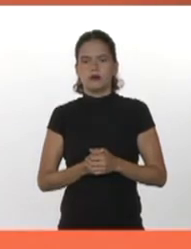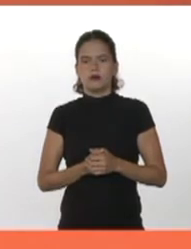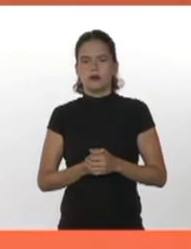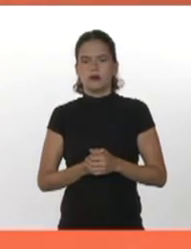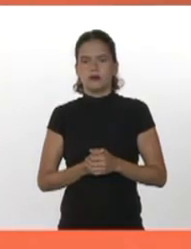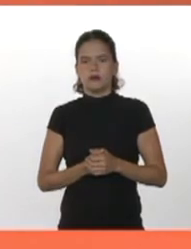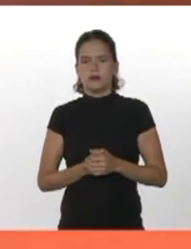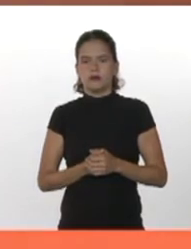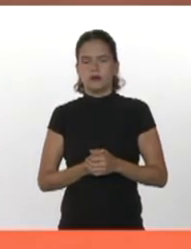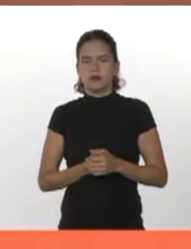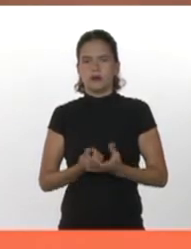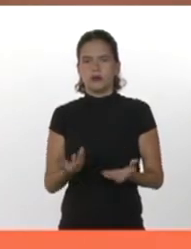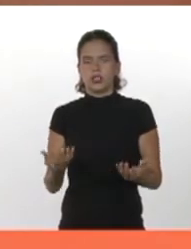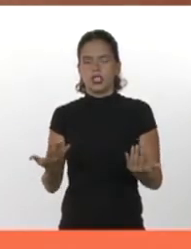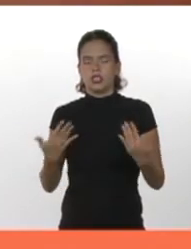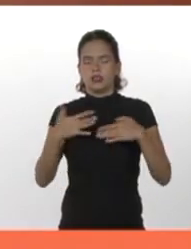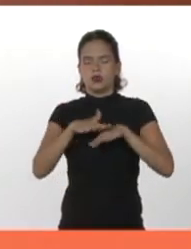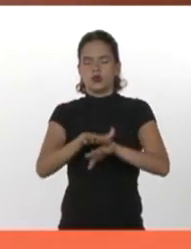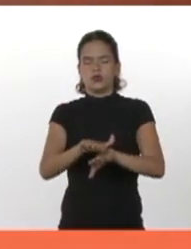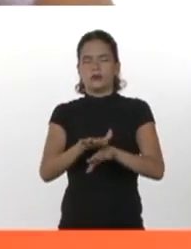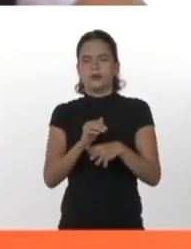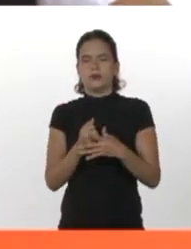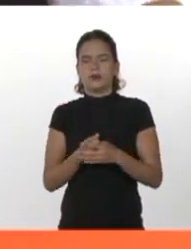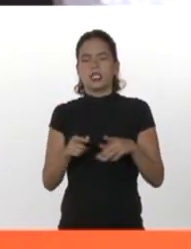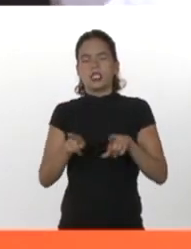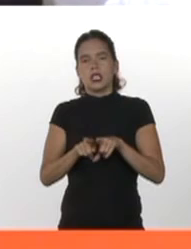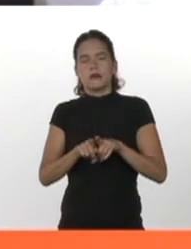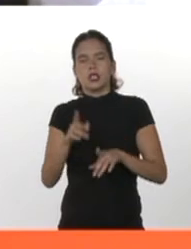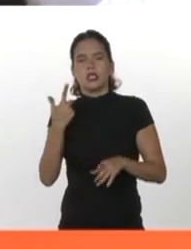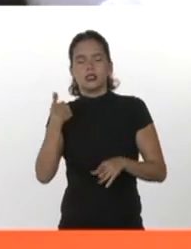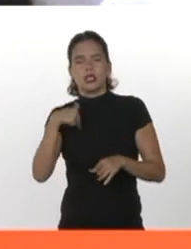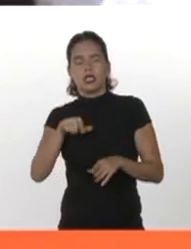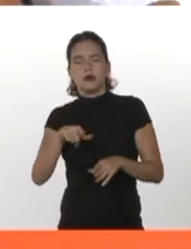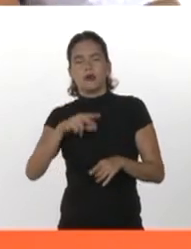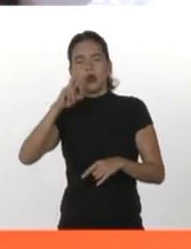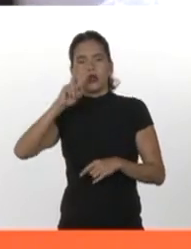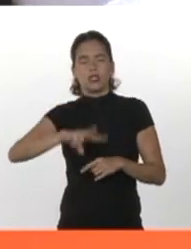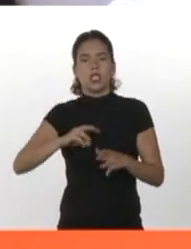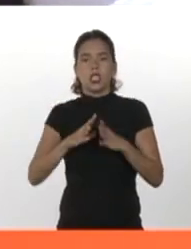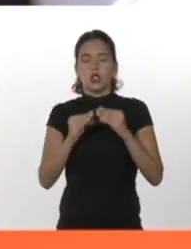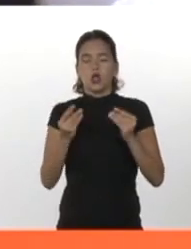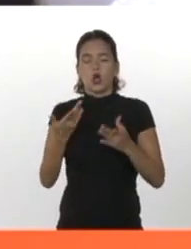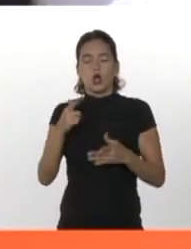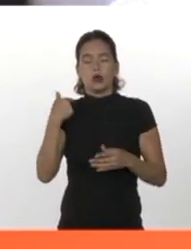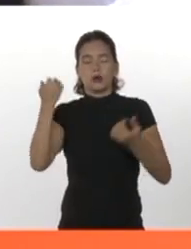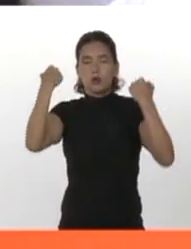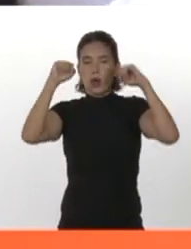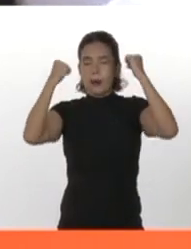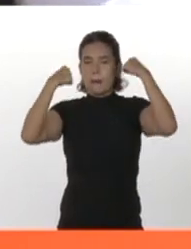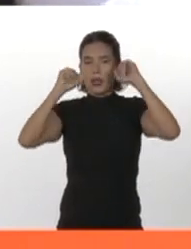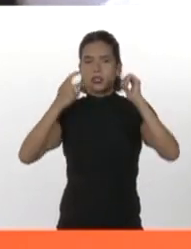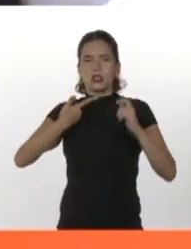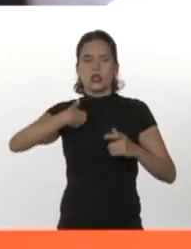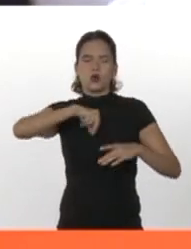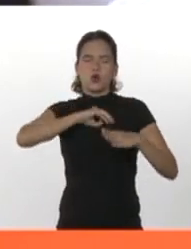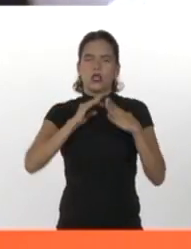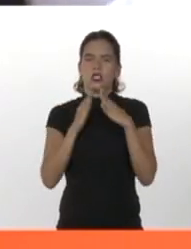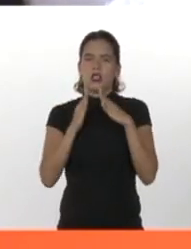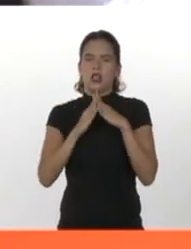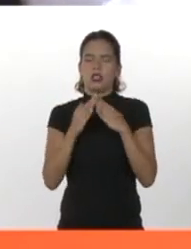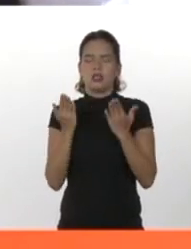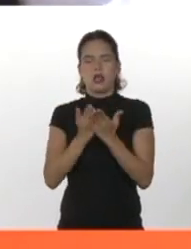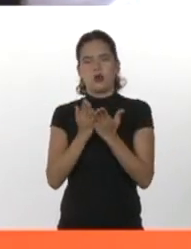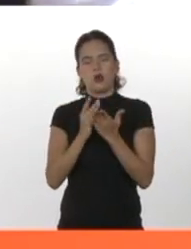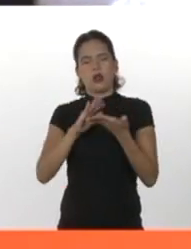y la inclusión. También tenemos la honestidad y todo lo que ponemos en práctica en nuestro hogar, escuela